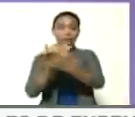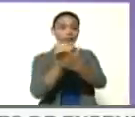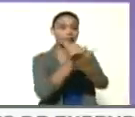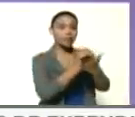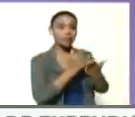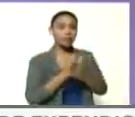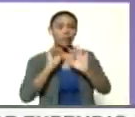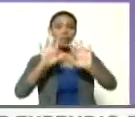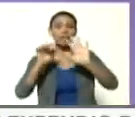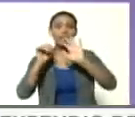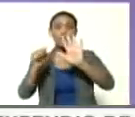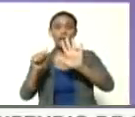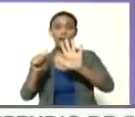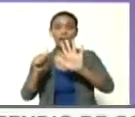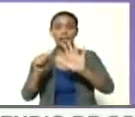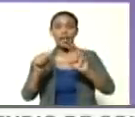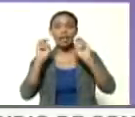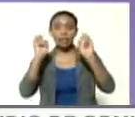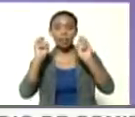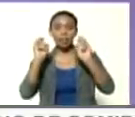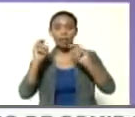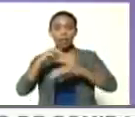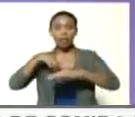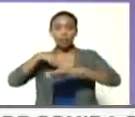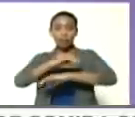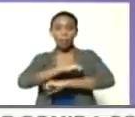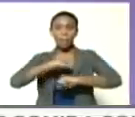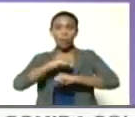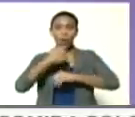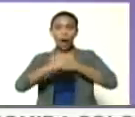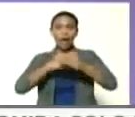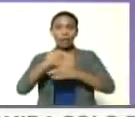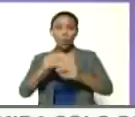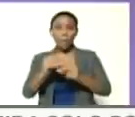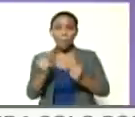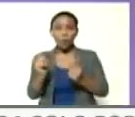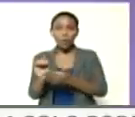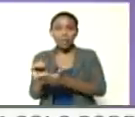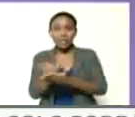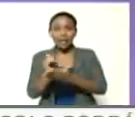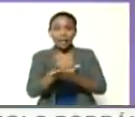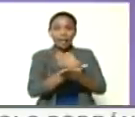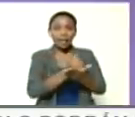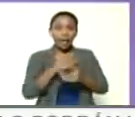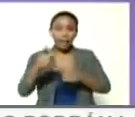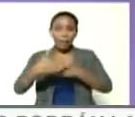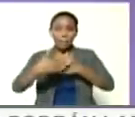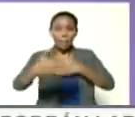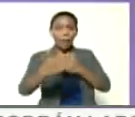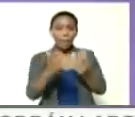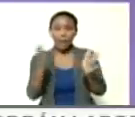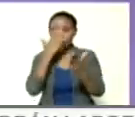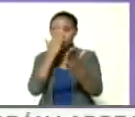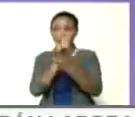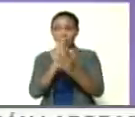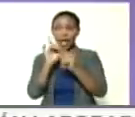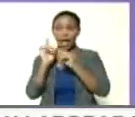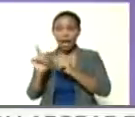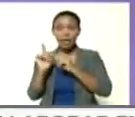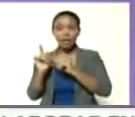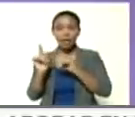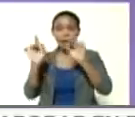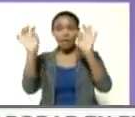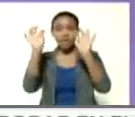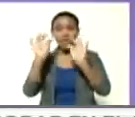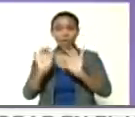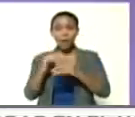de 16 artefactos explosivos que han sido desactivados en esta extensa frontera, una